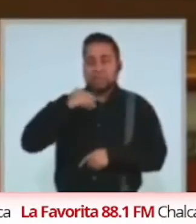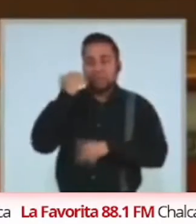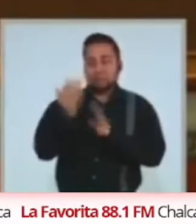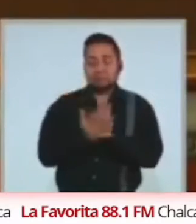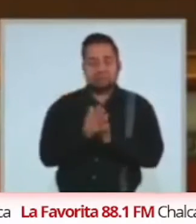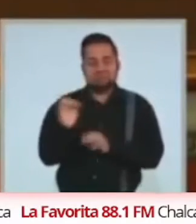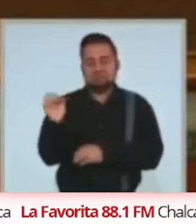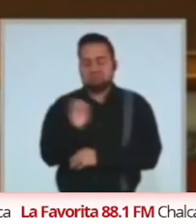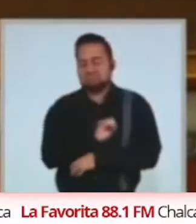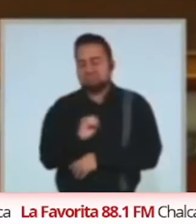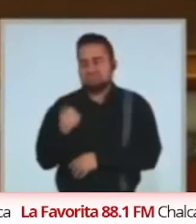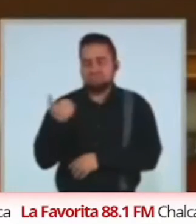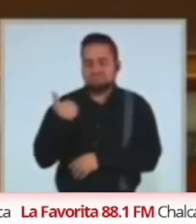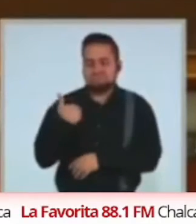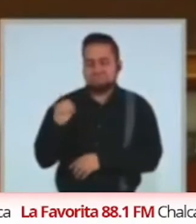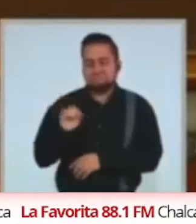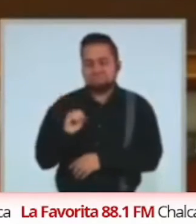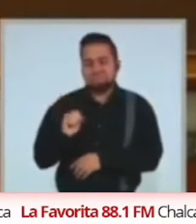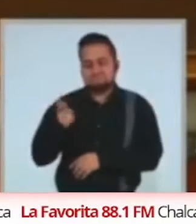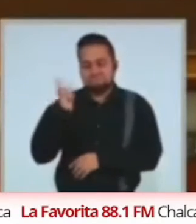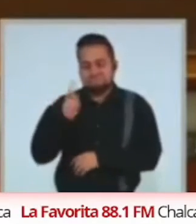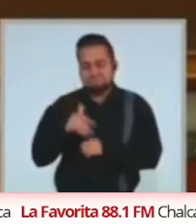Yo espero que lo hagan